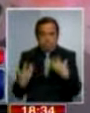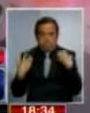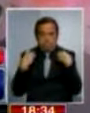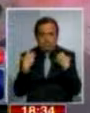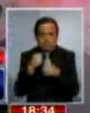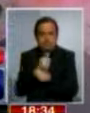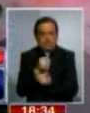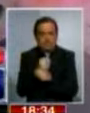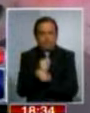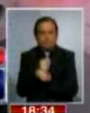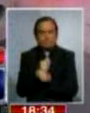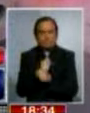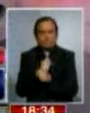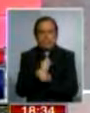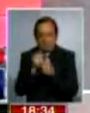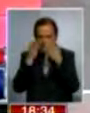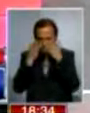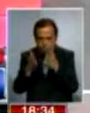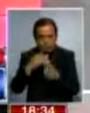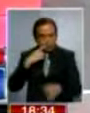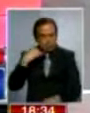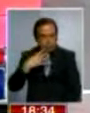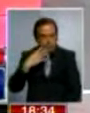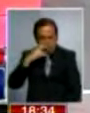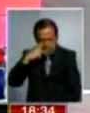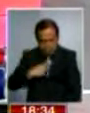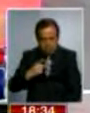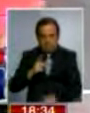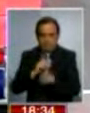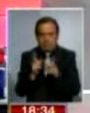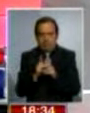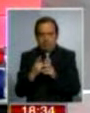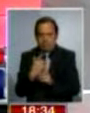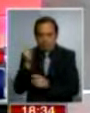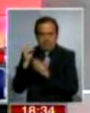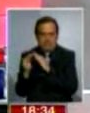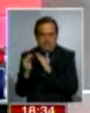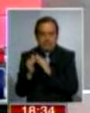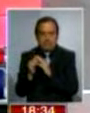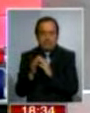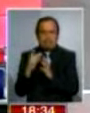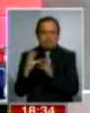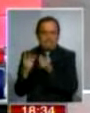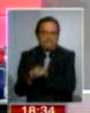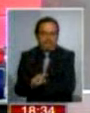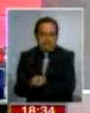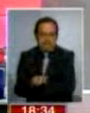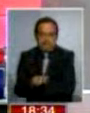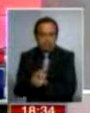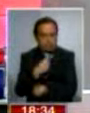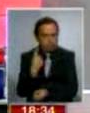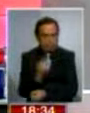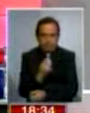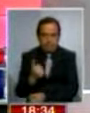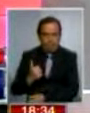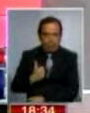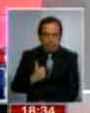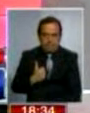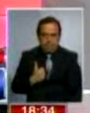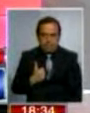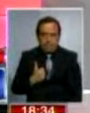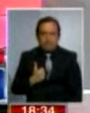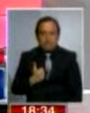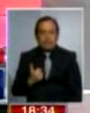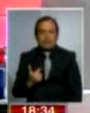dando prioridad al interés público por sobre el particular. Ninguno de ellos se va a su casa a acompañar a sus familias, como es en todos los penales que están en